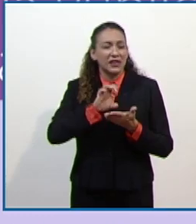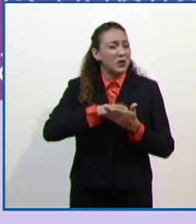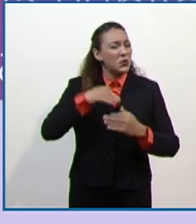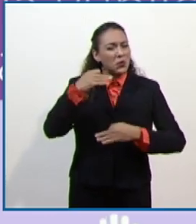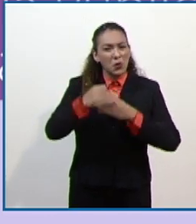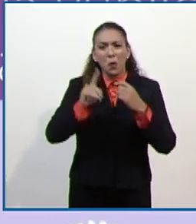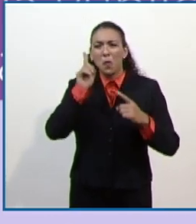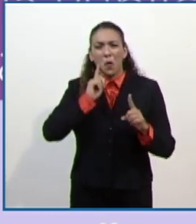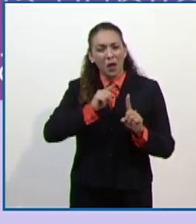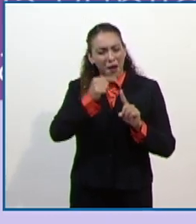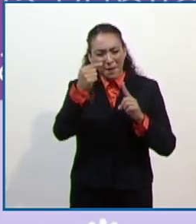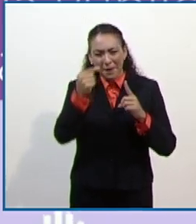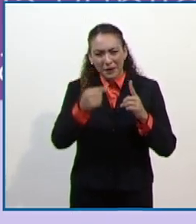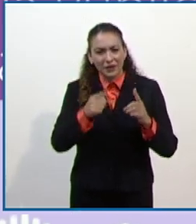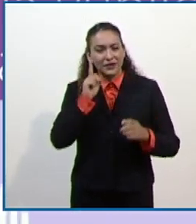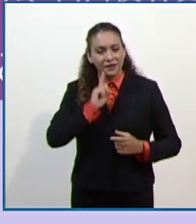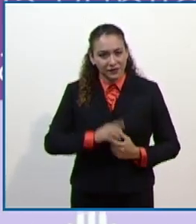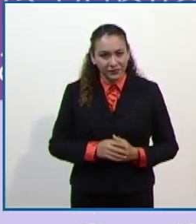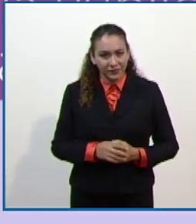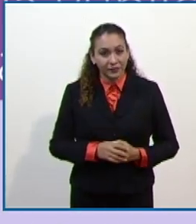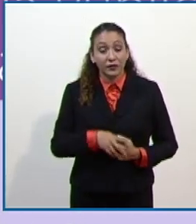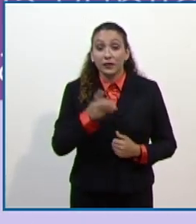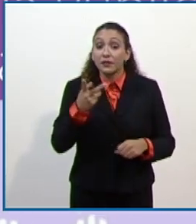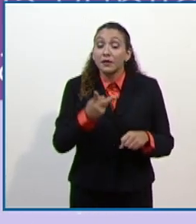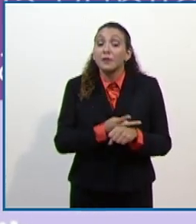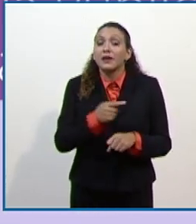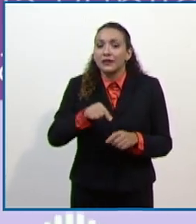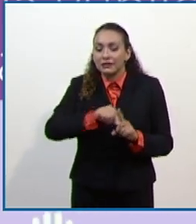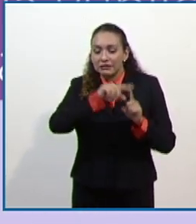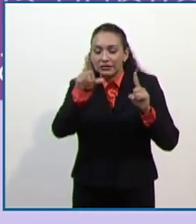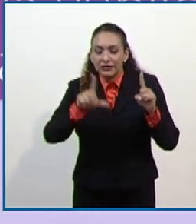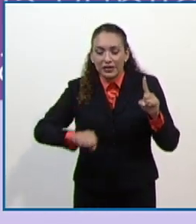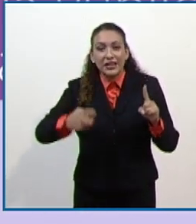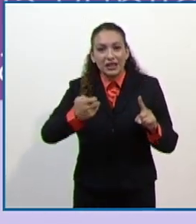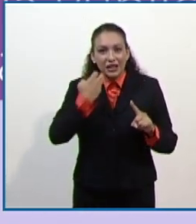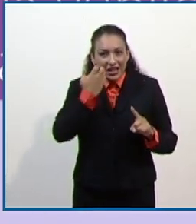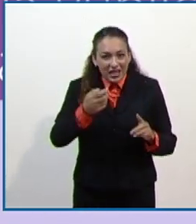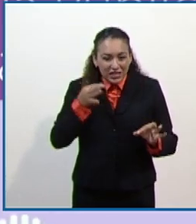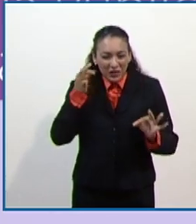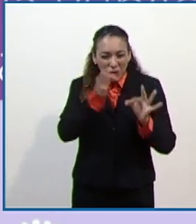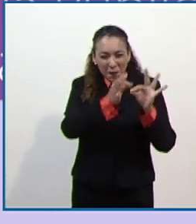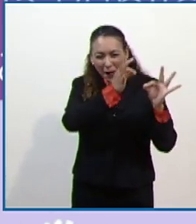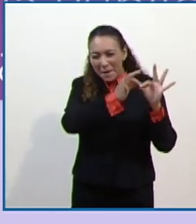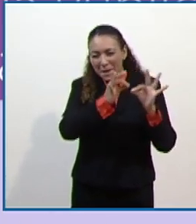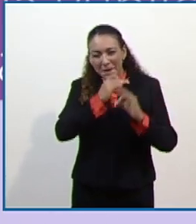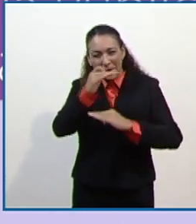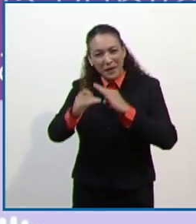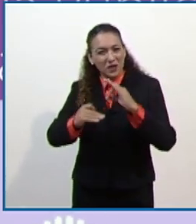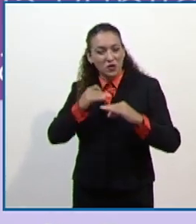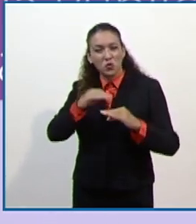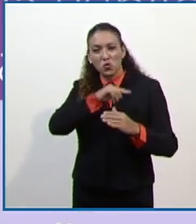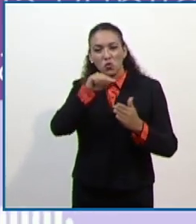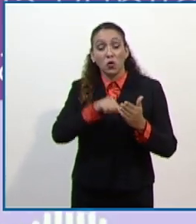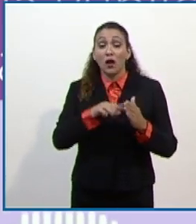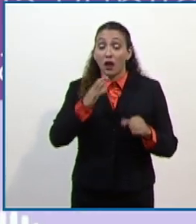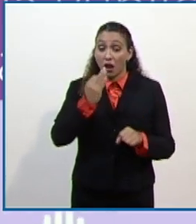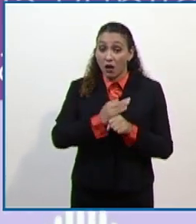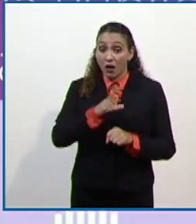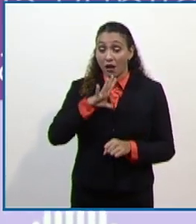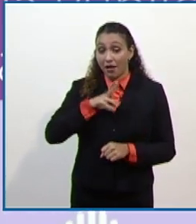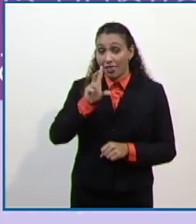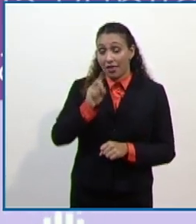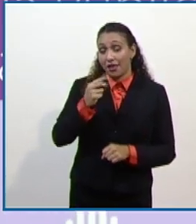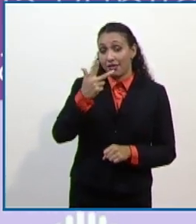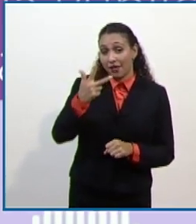tiene una competencia en todo el país, ¿no? En todo México actualmente hemos atendido 38 asuntos